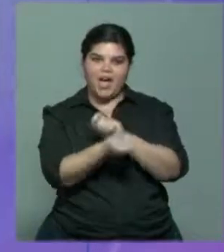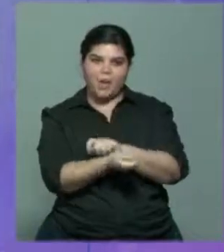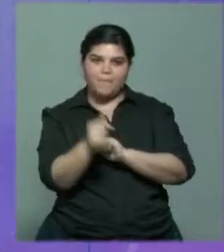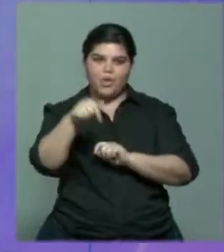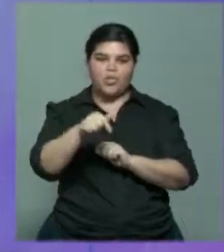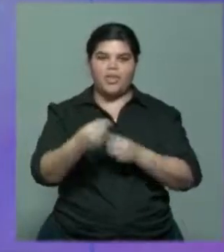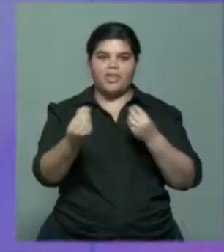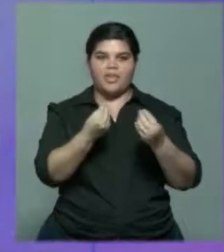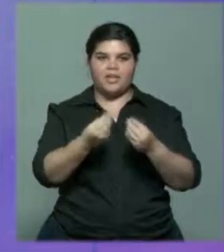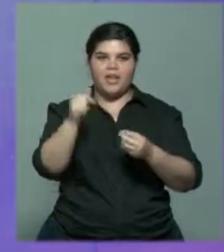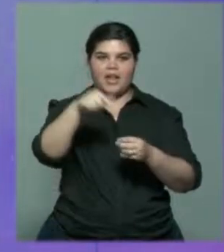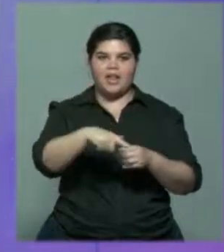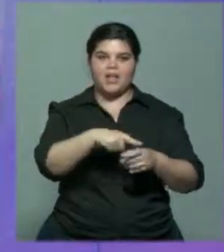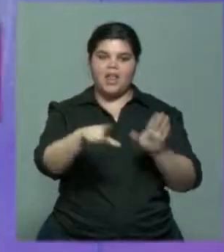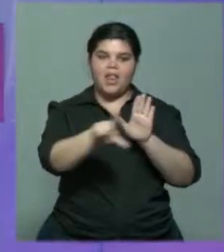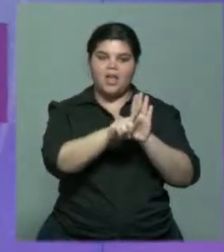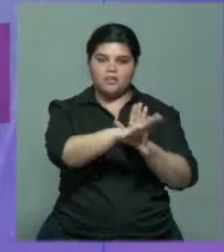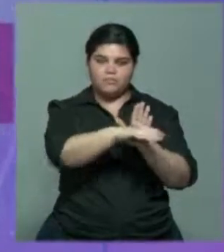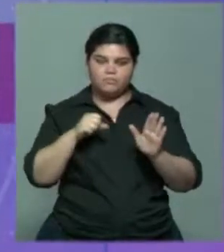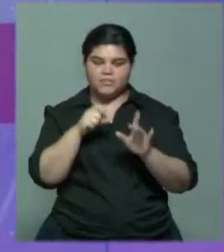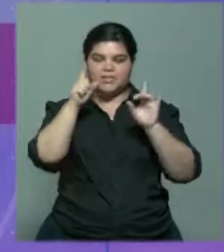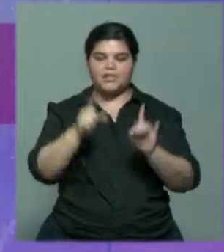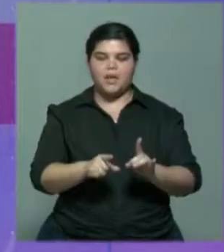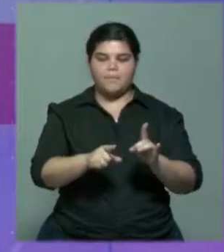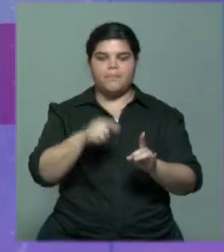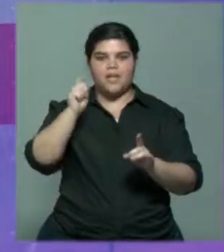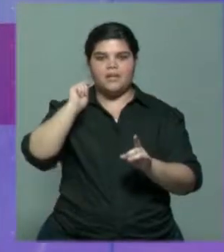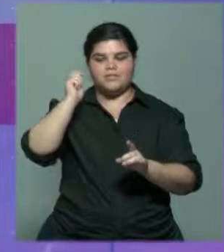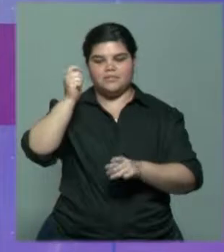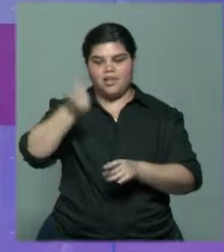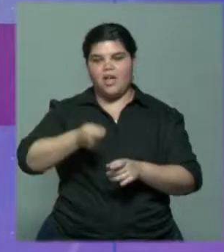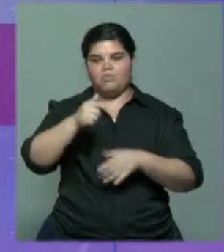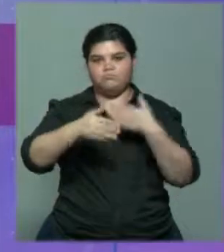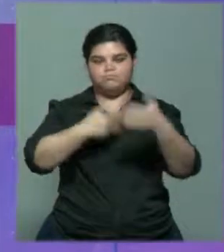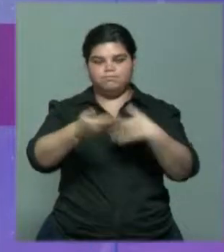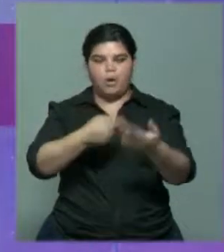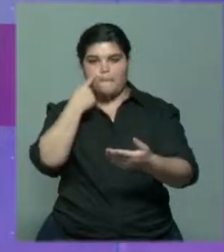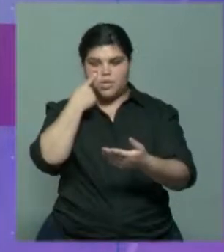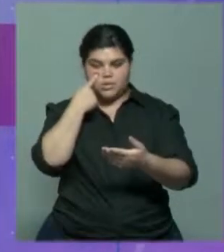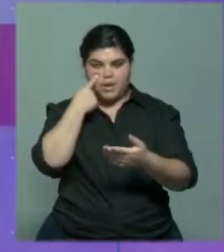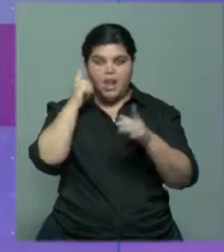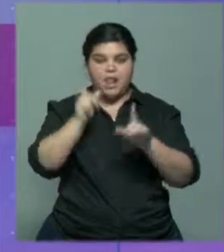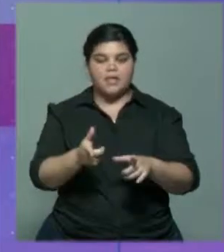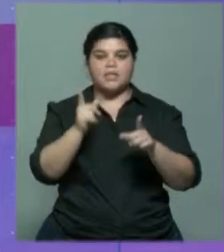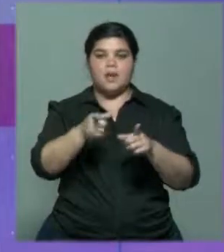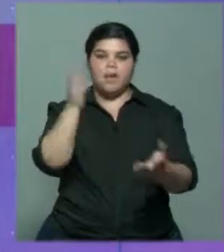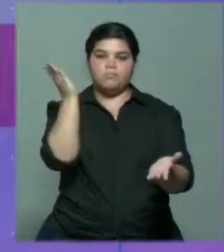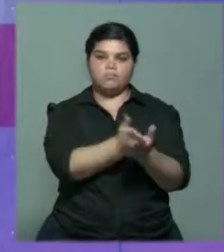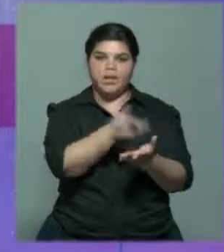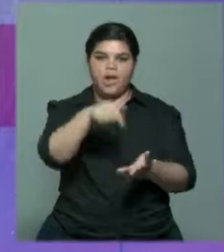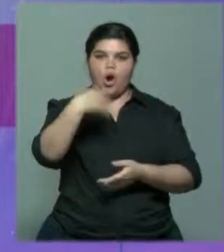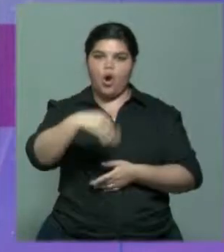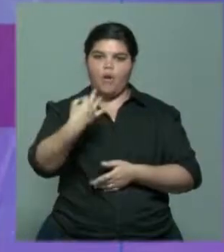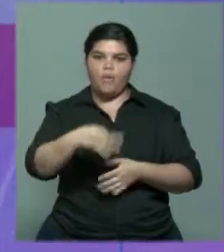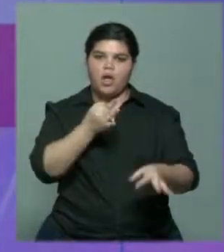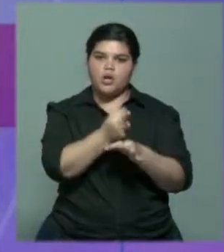de la retención de la licencia de conducir y la creación de cuerpos de tránsito municipales, hasta el endurecimiento de sanciones y la educación vial obligatoria en todos